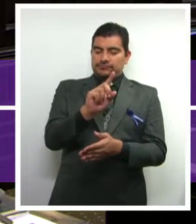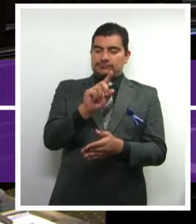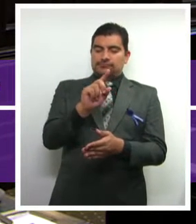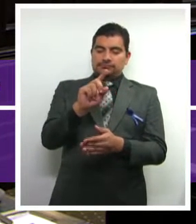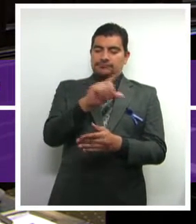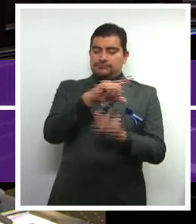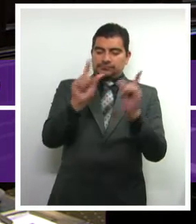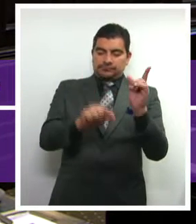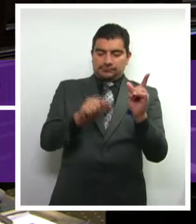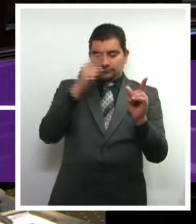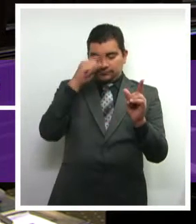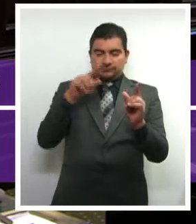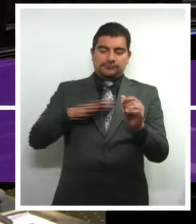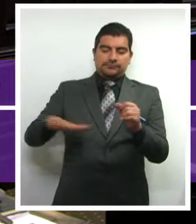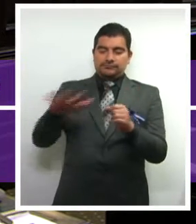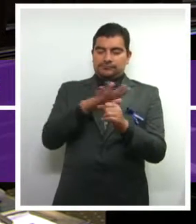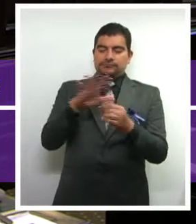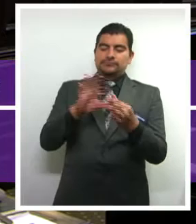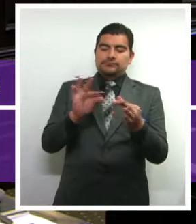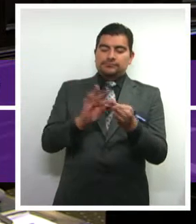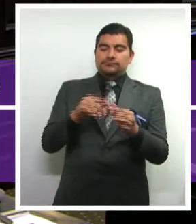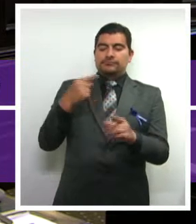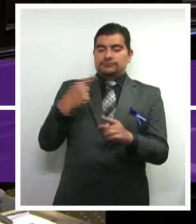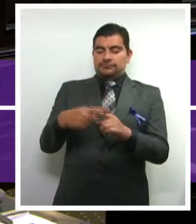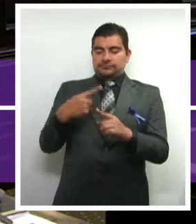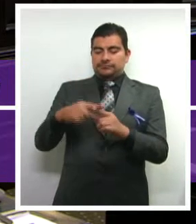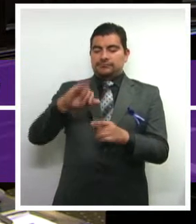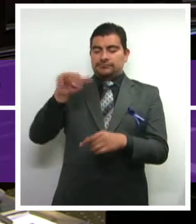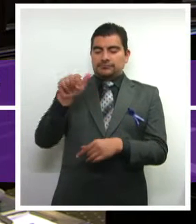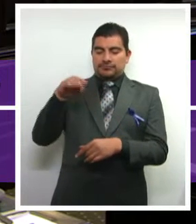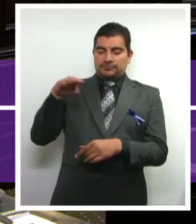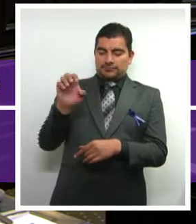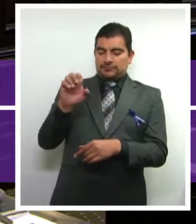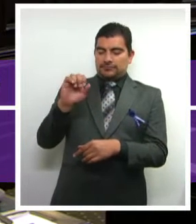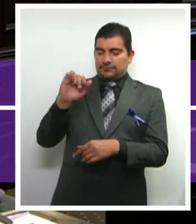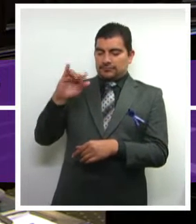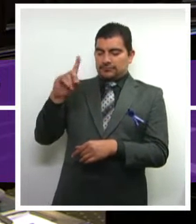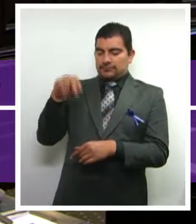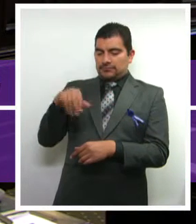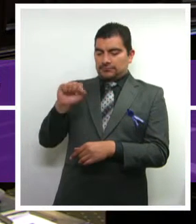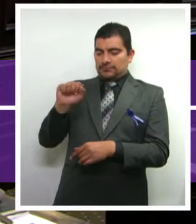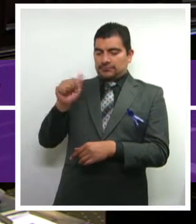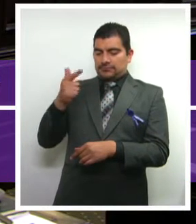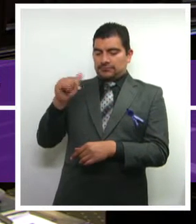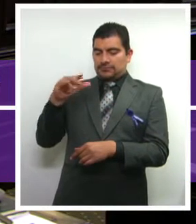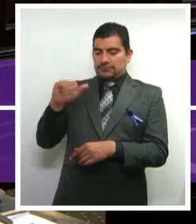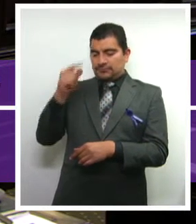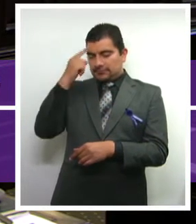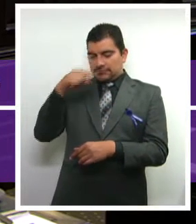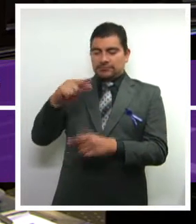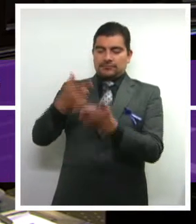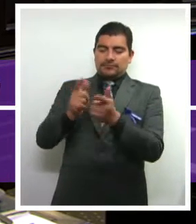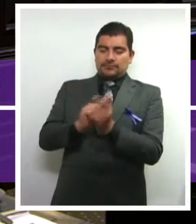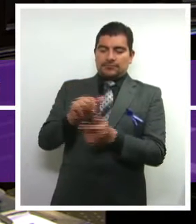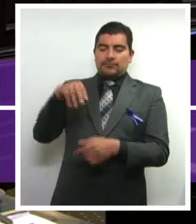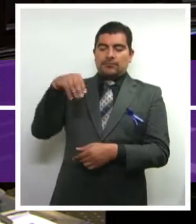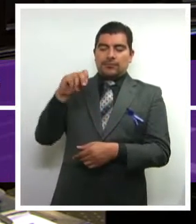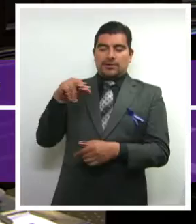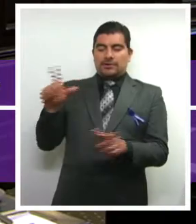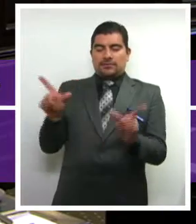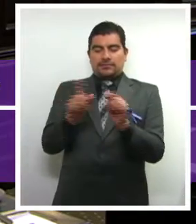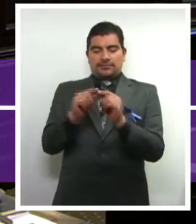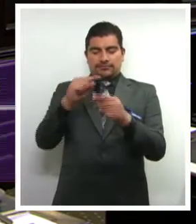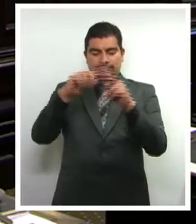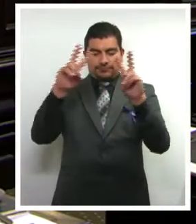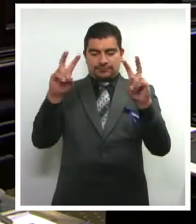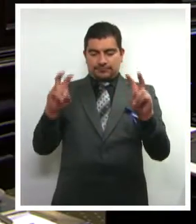cargo del constituyente Jaime Fernando Cárdenas García del Grupo Parlamentario de Morena. Es cuanto, señor